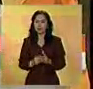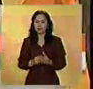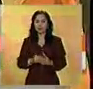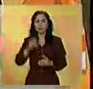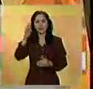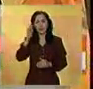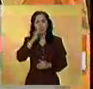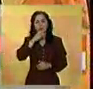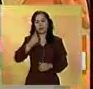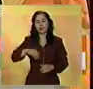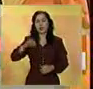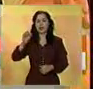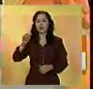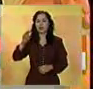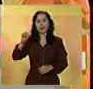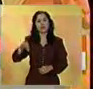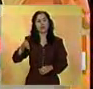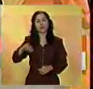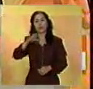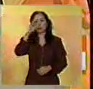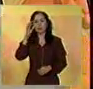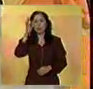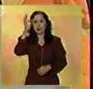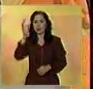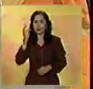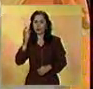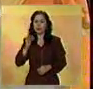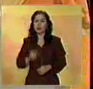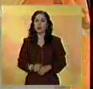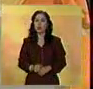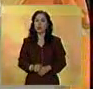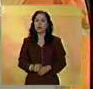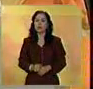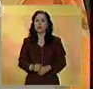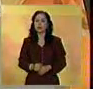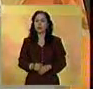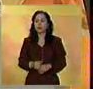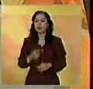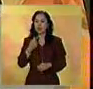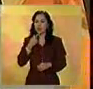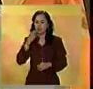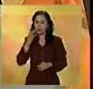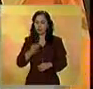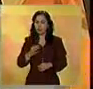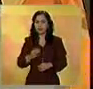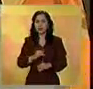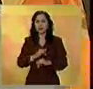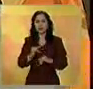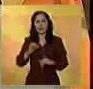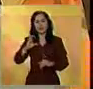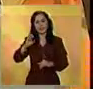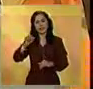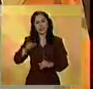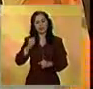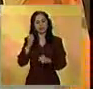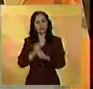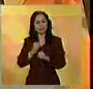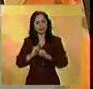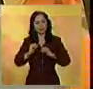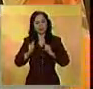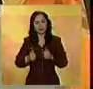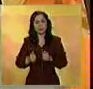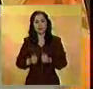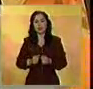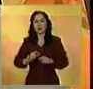diputada presidenta de la Asamblea Nacional, Silvia Flores, quien otra de las cosas que ratificó fue que ya el CNE comienza a trabajar en